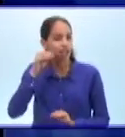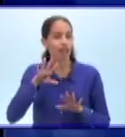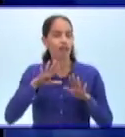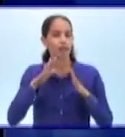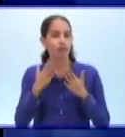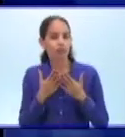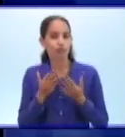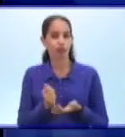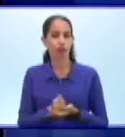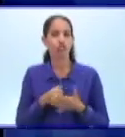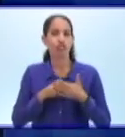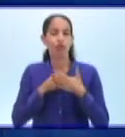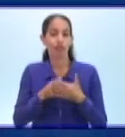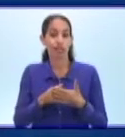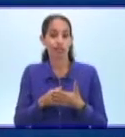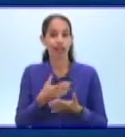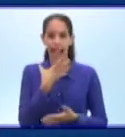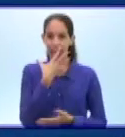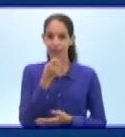¿Les ha gustado esta idea?